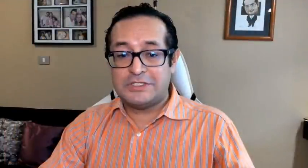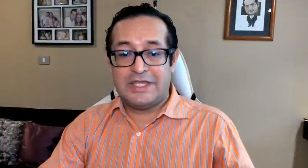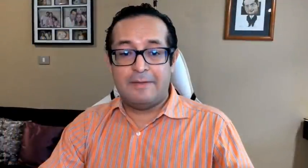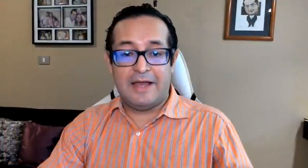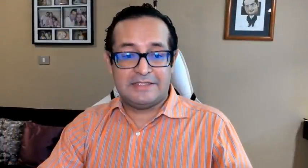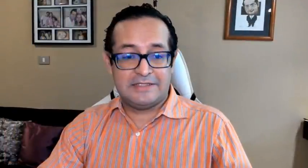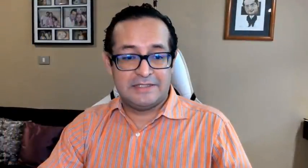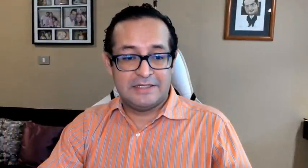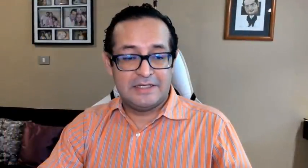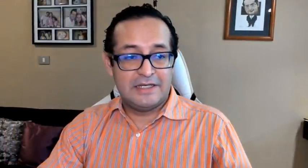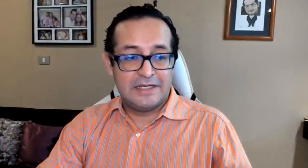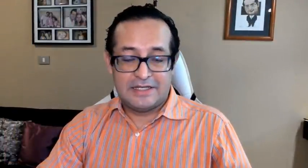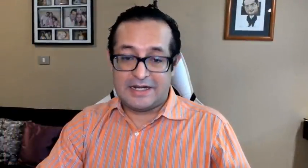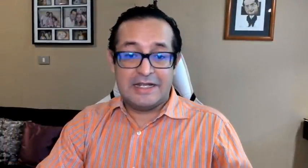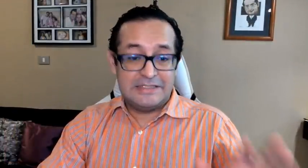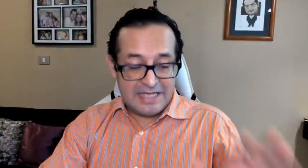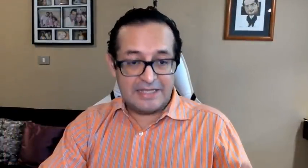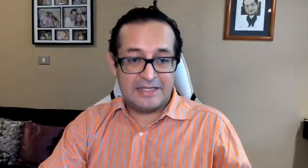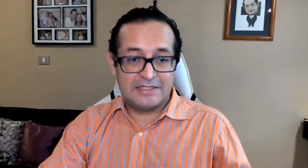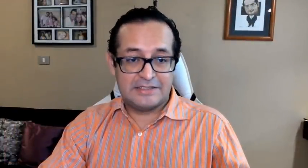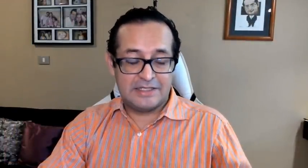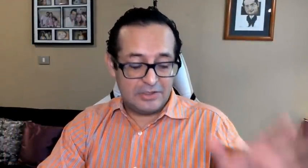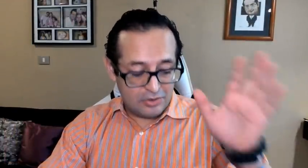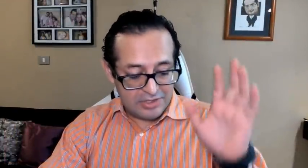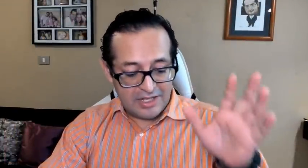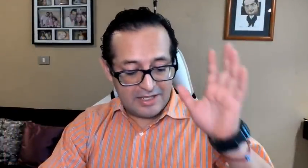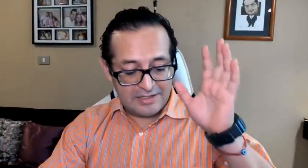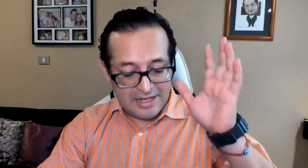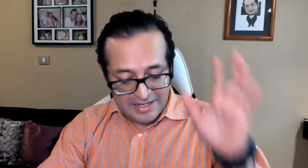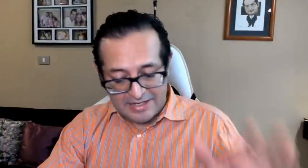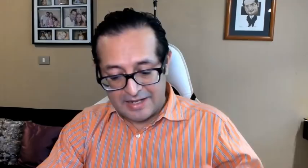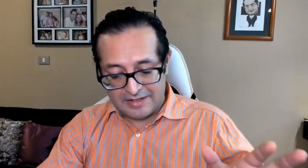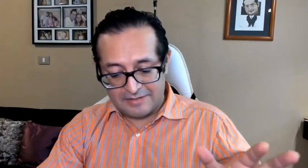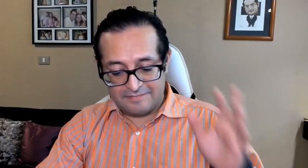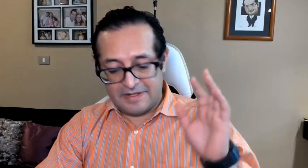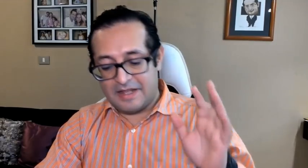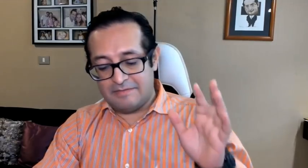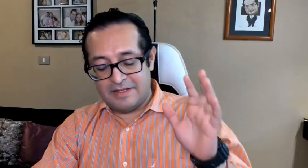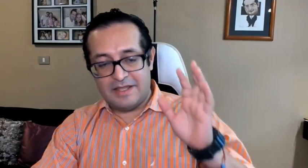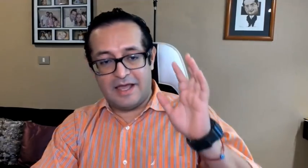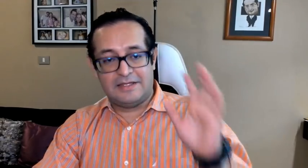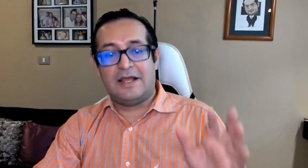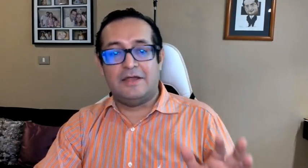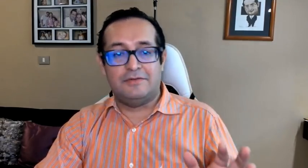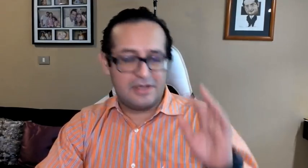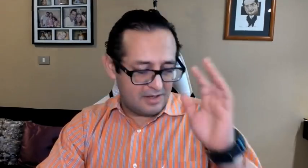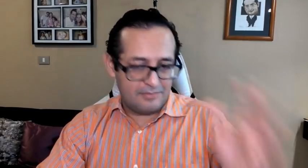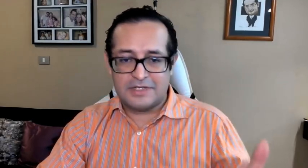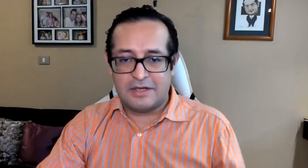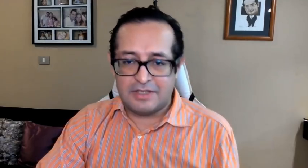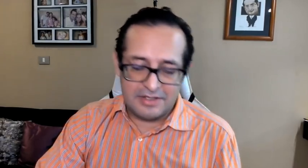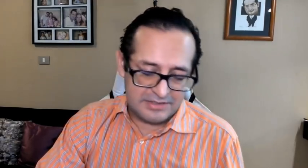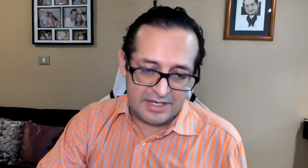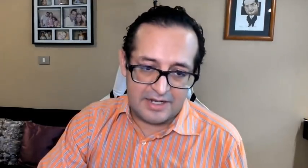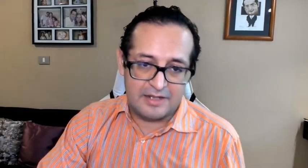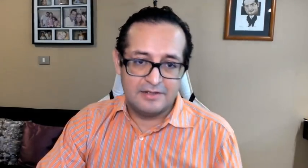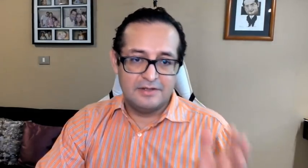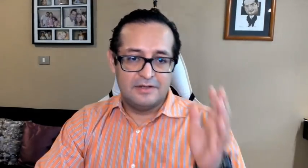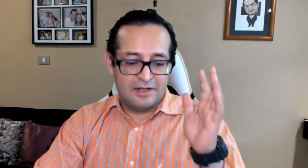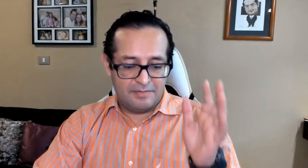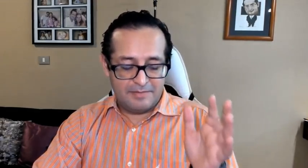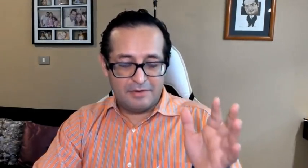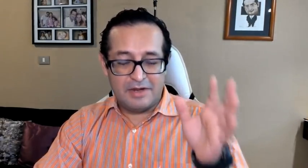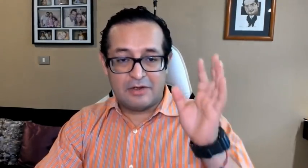dos temas recientes en donde el ine finalmente atacado y que vamos a tratar en este canal